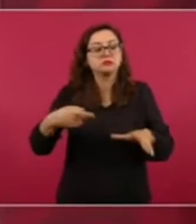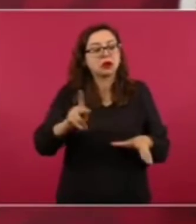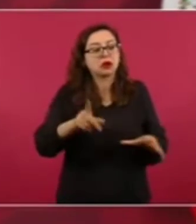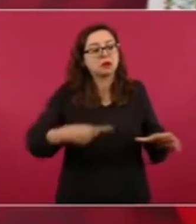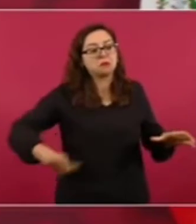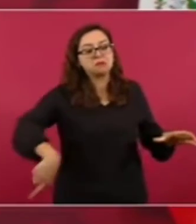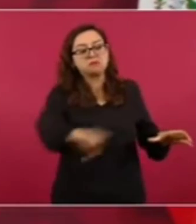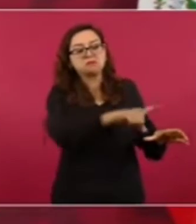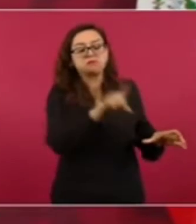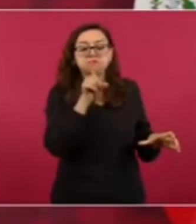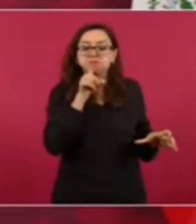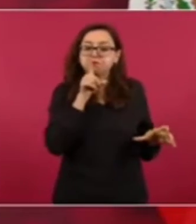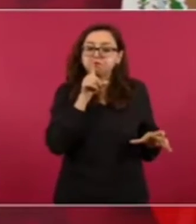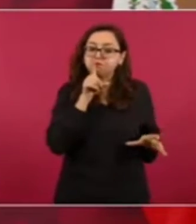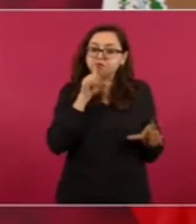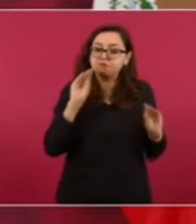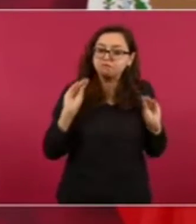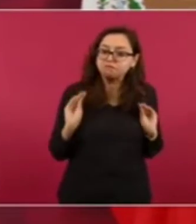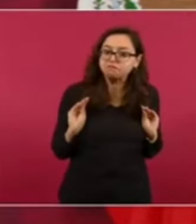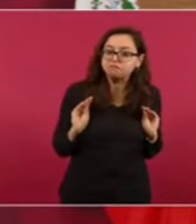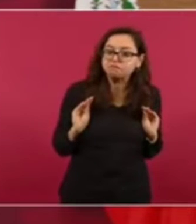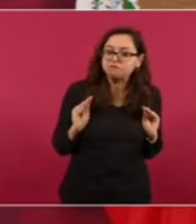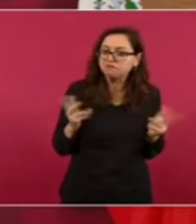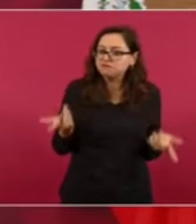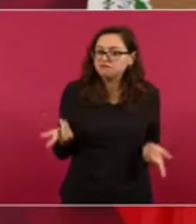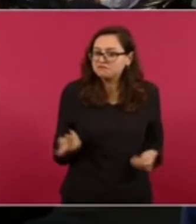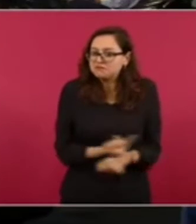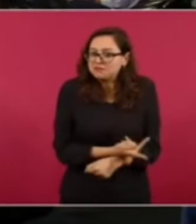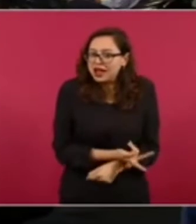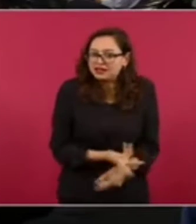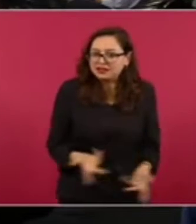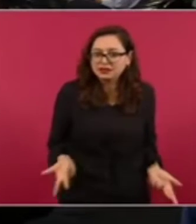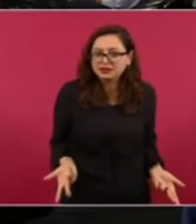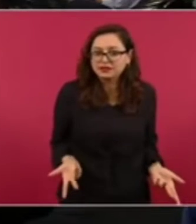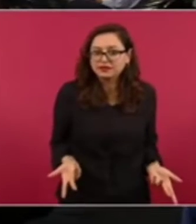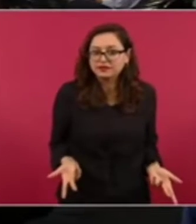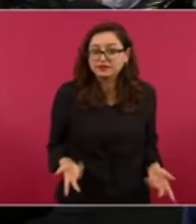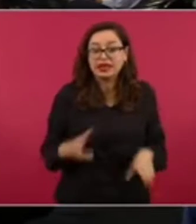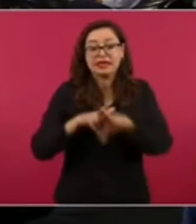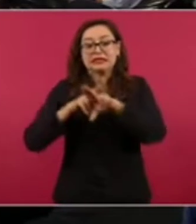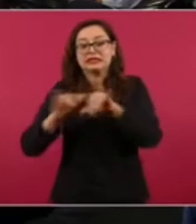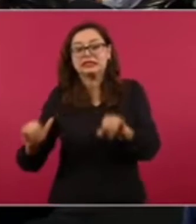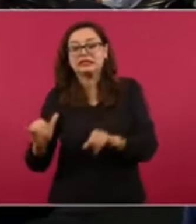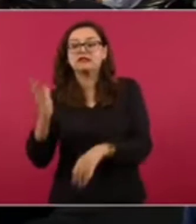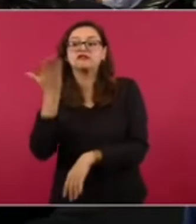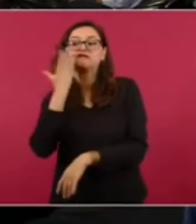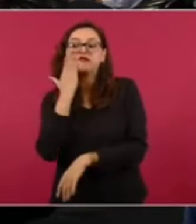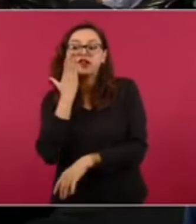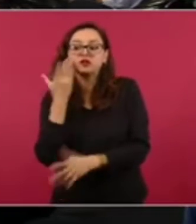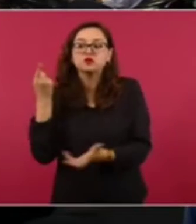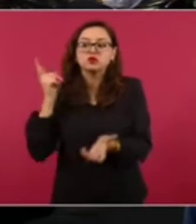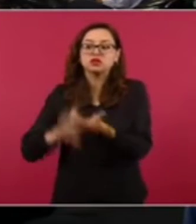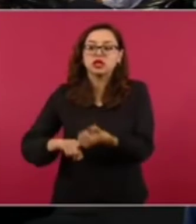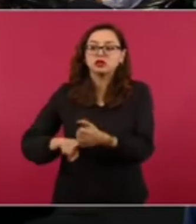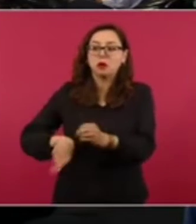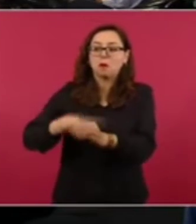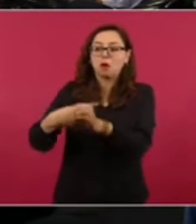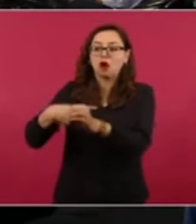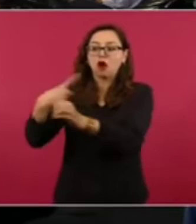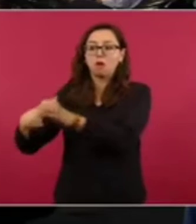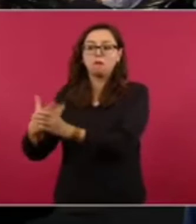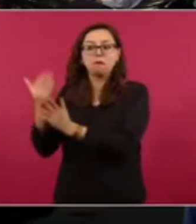Pero nadie dice nada. Esto ayuda